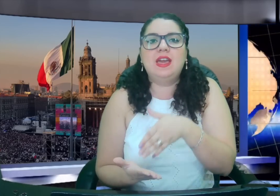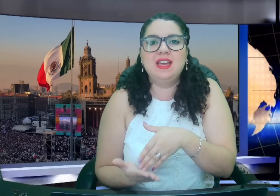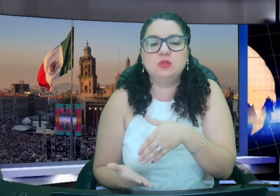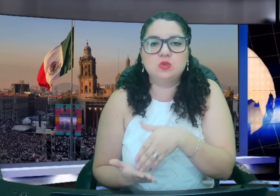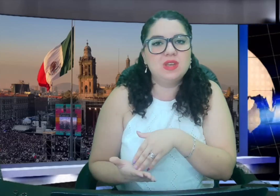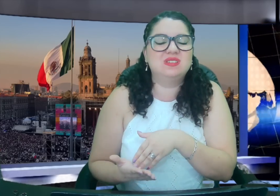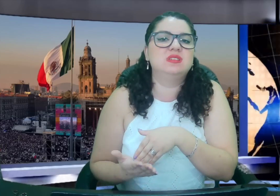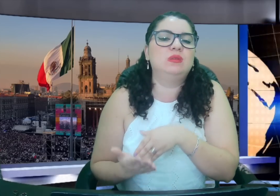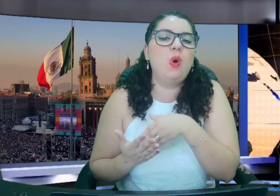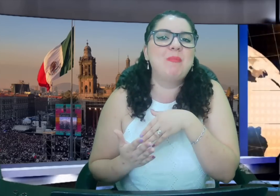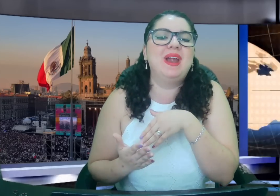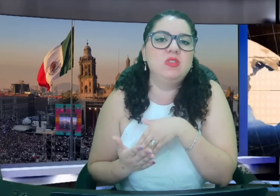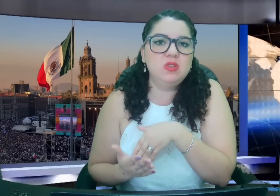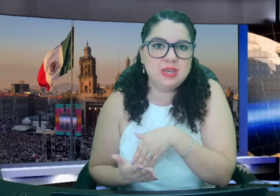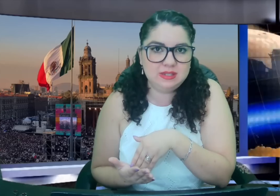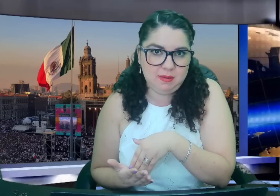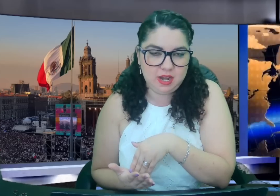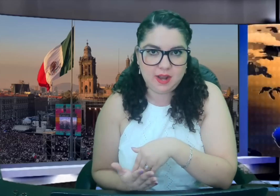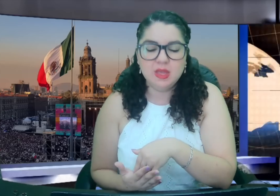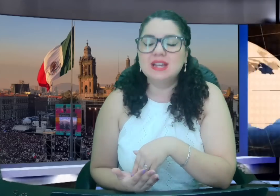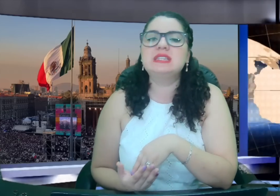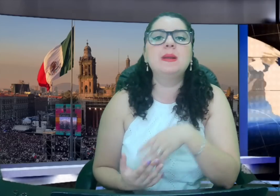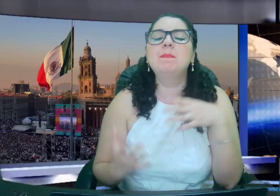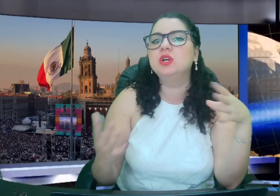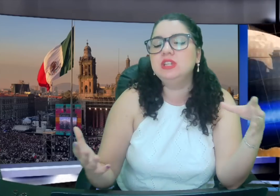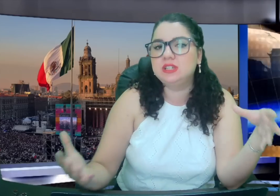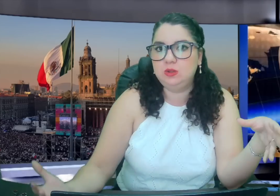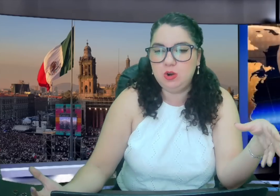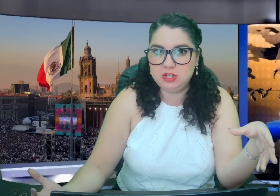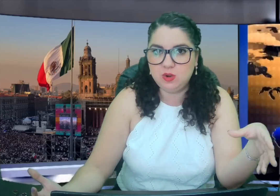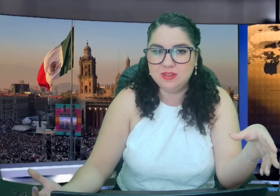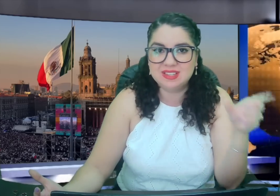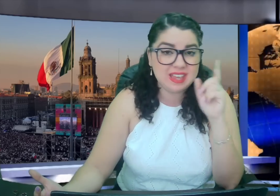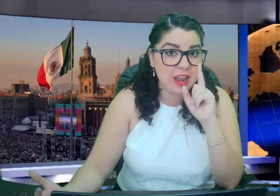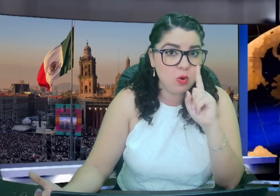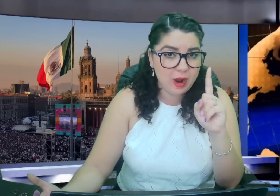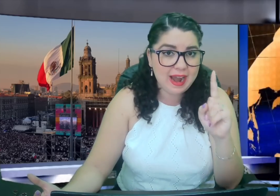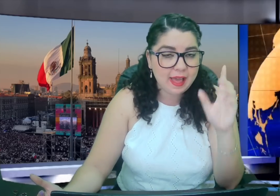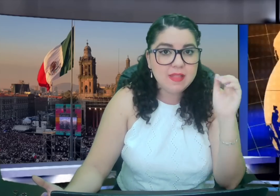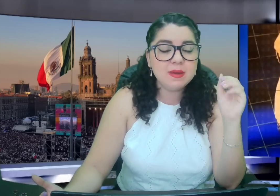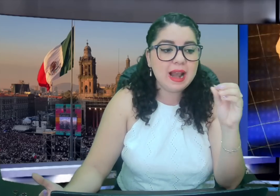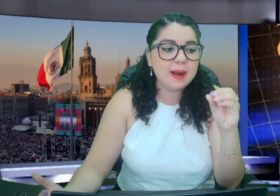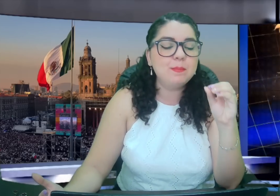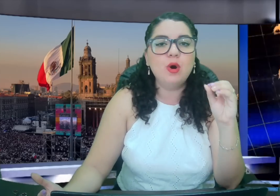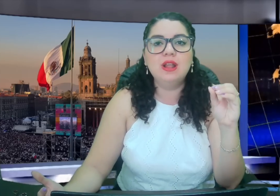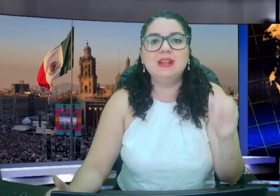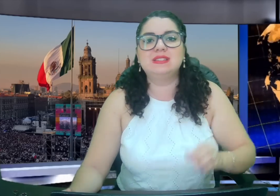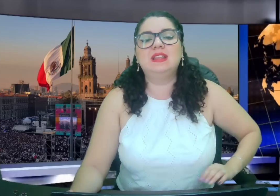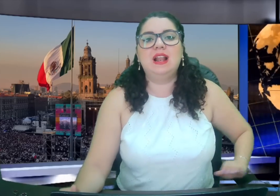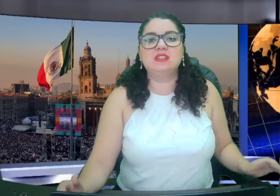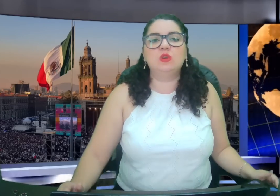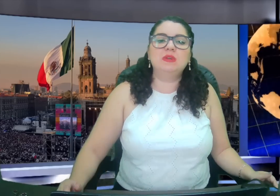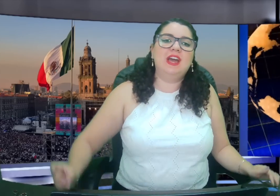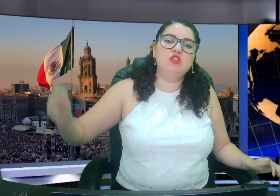de que estos jueces estén operando de esta manera, que estén protegiendo a los delincuentes en lugar de velar por el